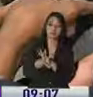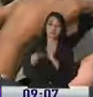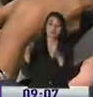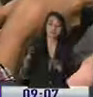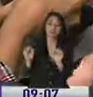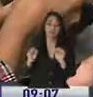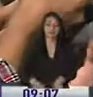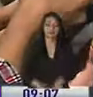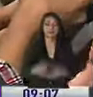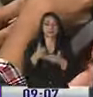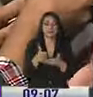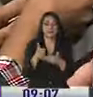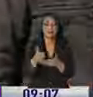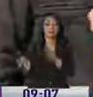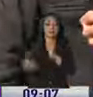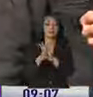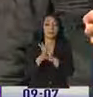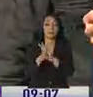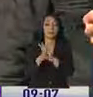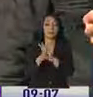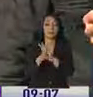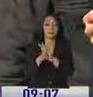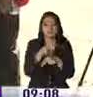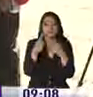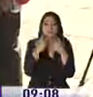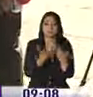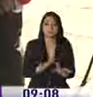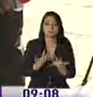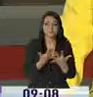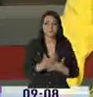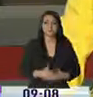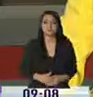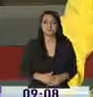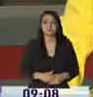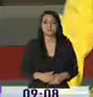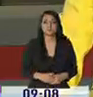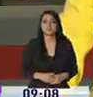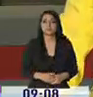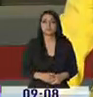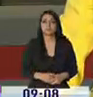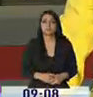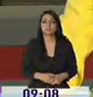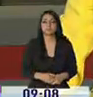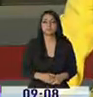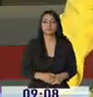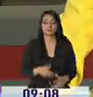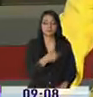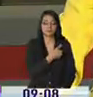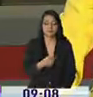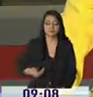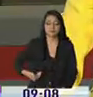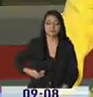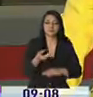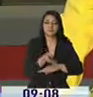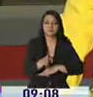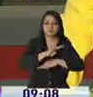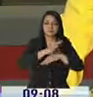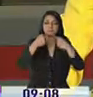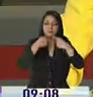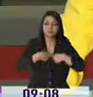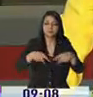venga ese beneficio legal. Ramiro Albarracín, como Javier Gallo. Y el presidente de la Asamblea Nacional anunció que el